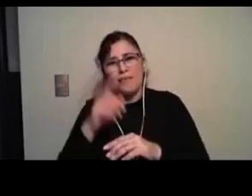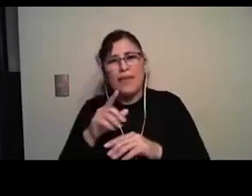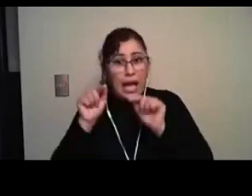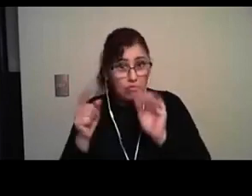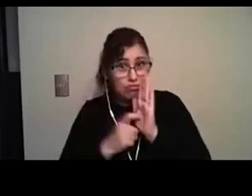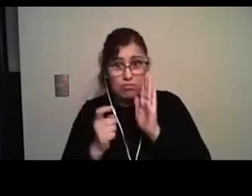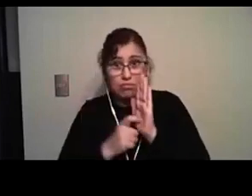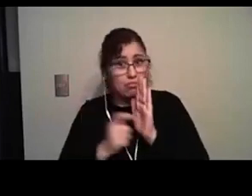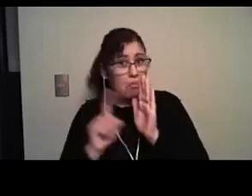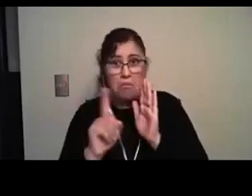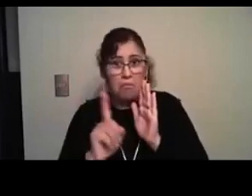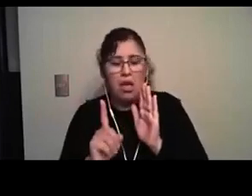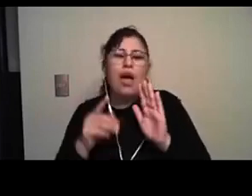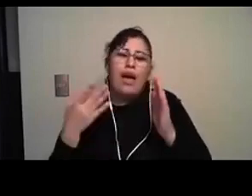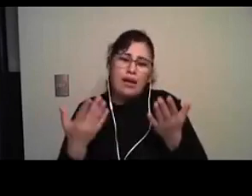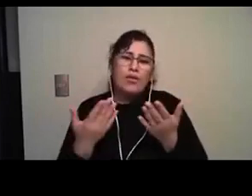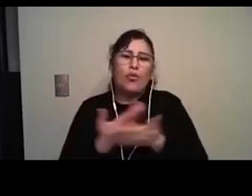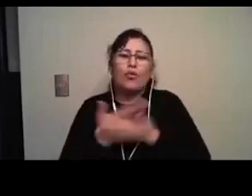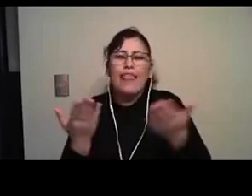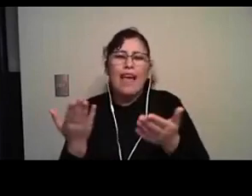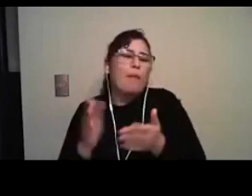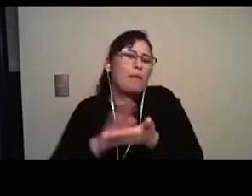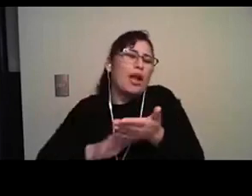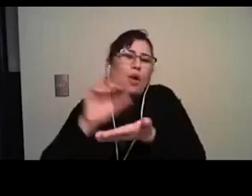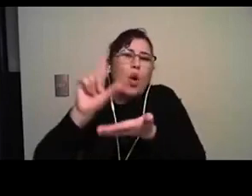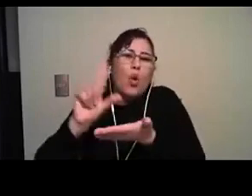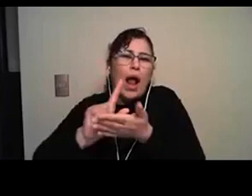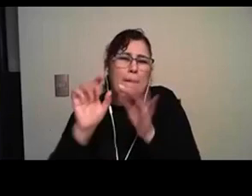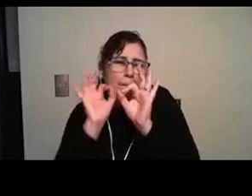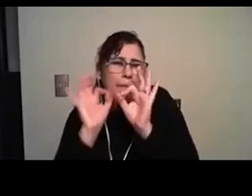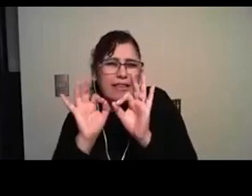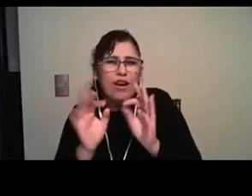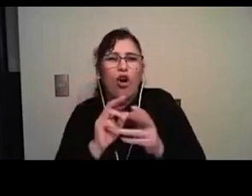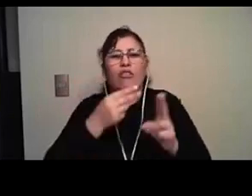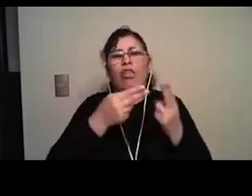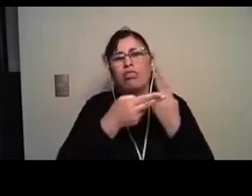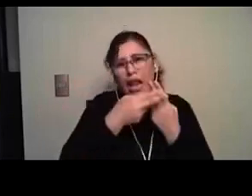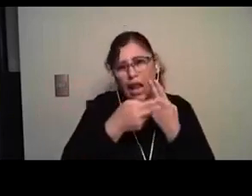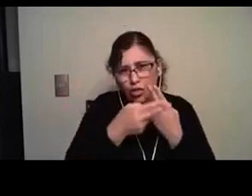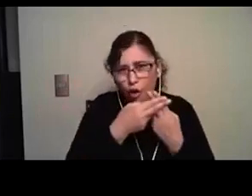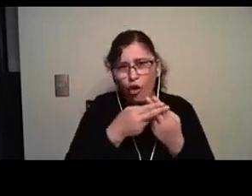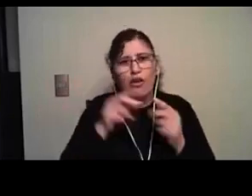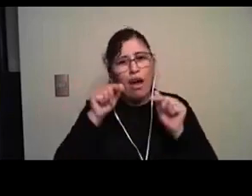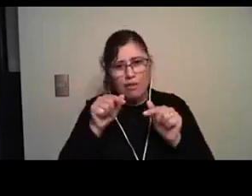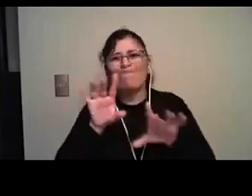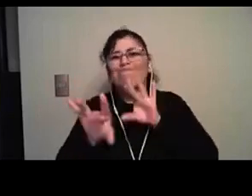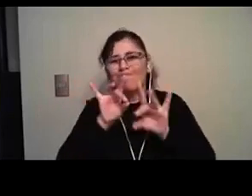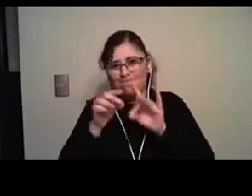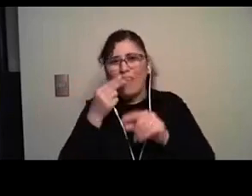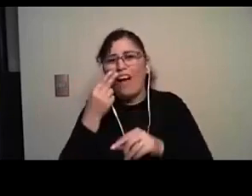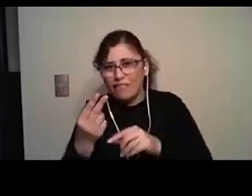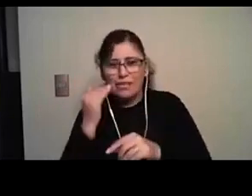frecuente, ya que lo van a encontrar ustedes en centros especializados como Teletón, por ejemplo, ¿ya? Entonces